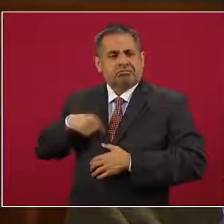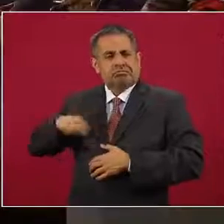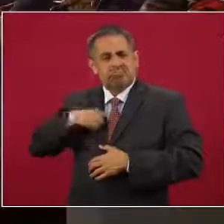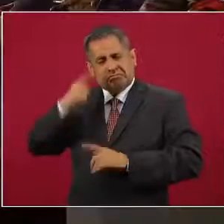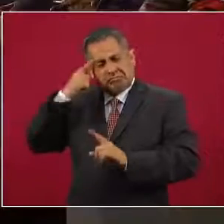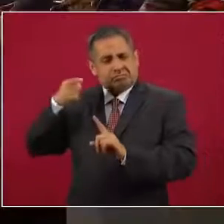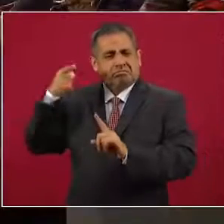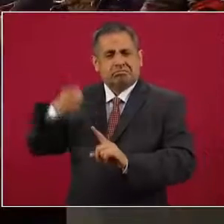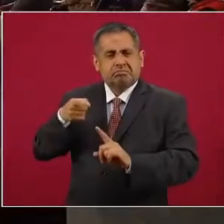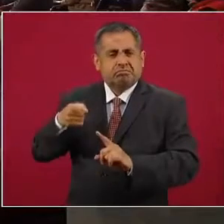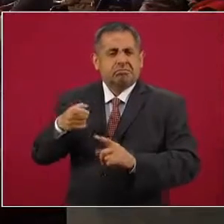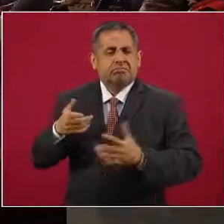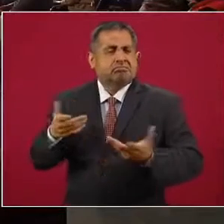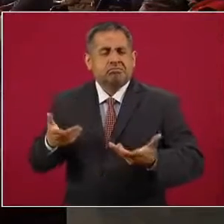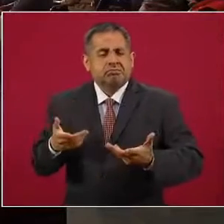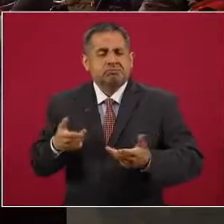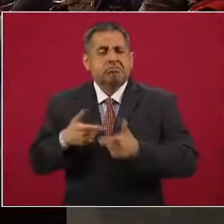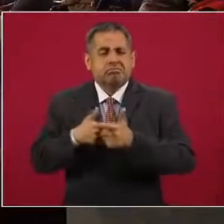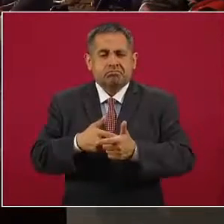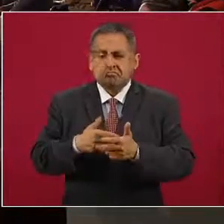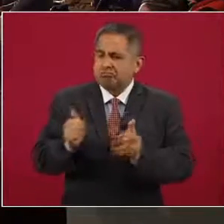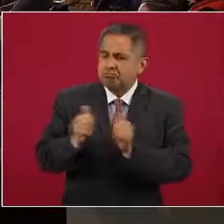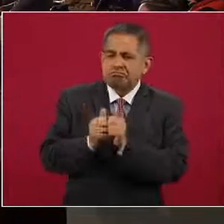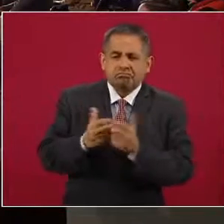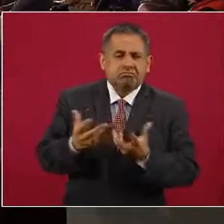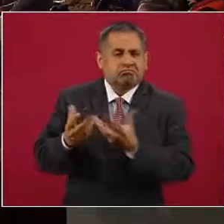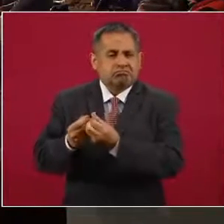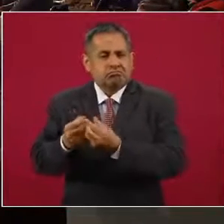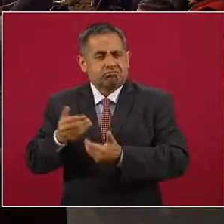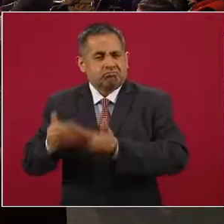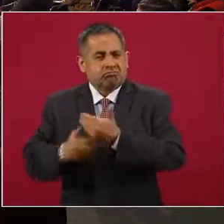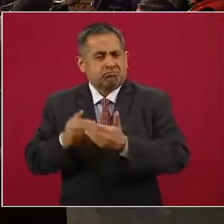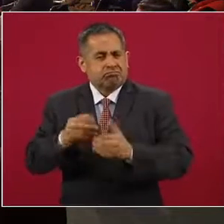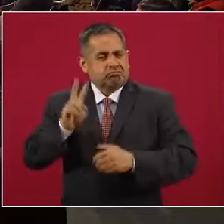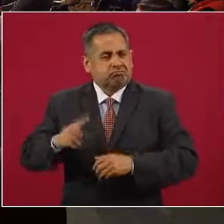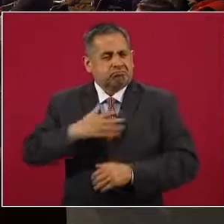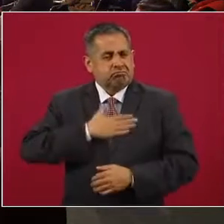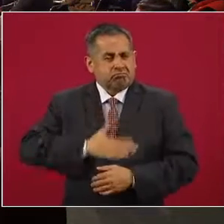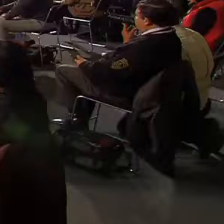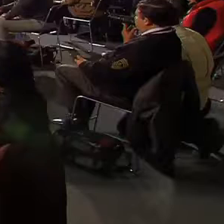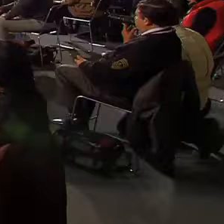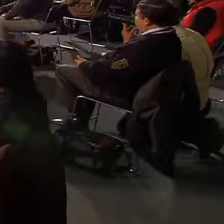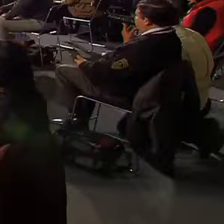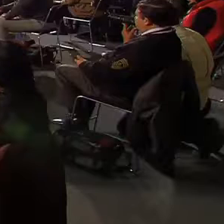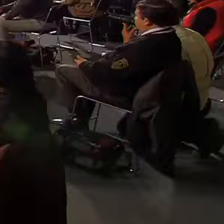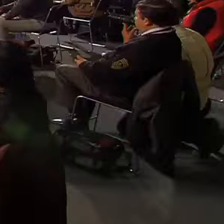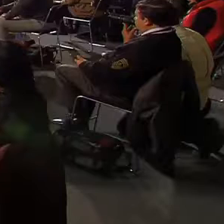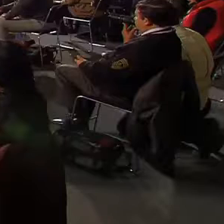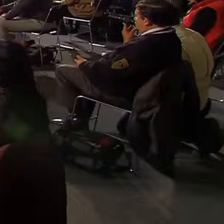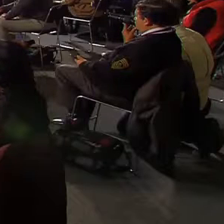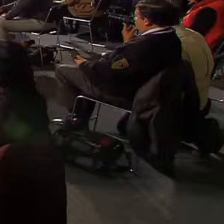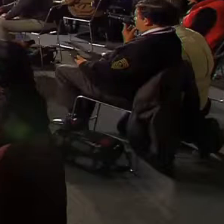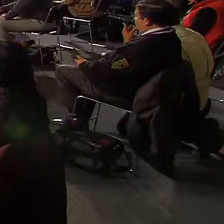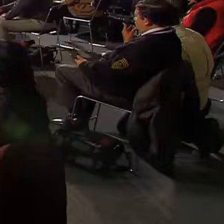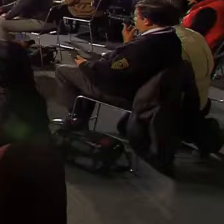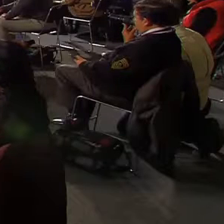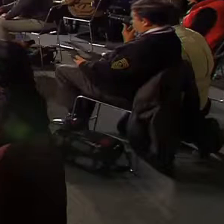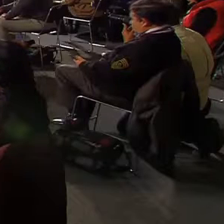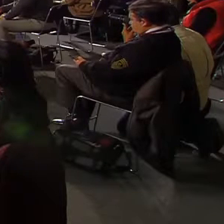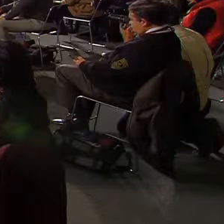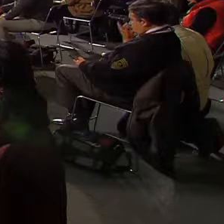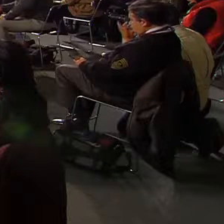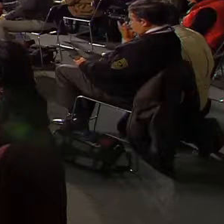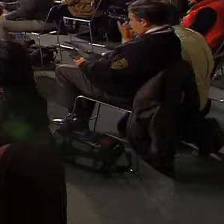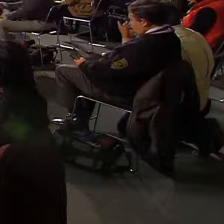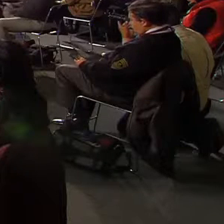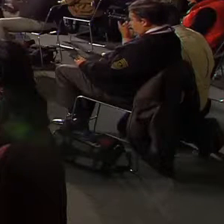Frida Guerrera, simple y sencillamente coadyuvar a que de verdad haya justicia. Lo hemos hecho, hemos coadyuvado a detener a muchísima